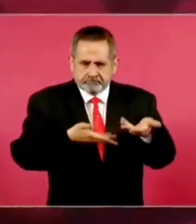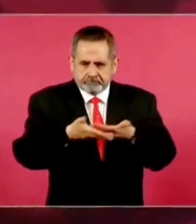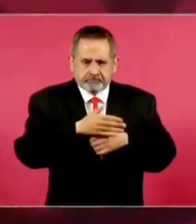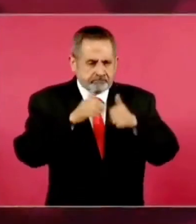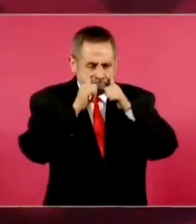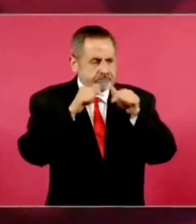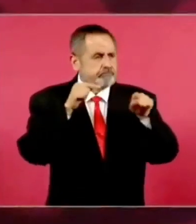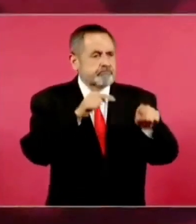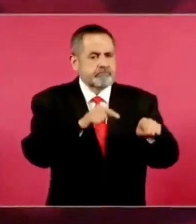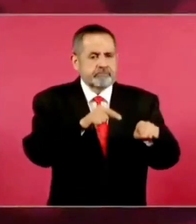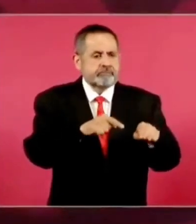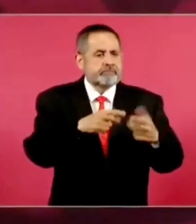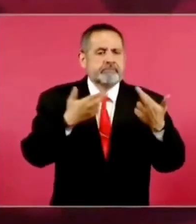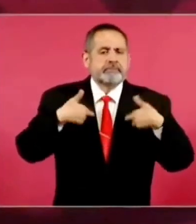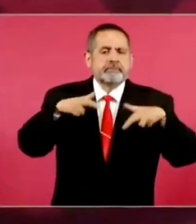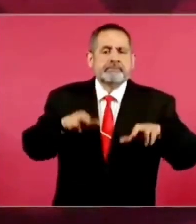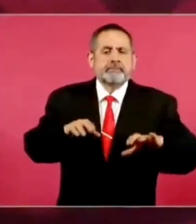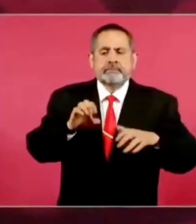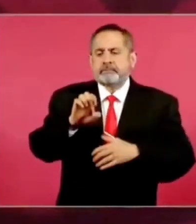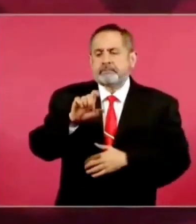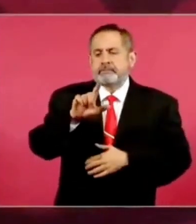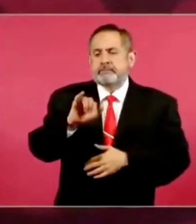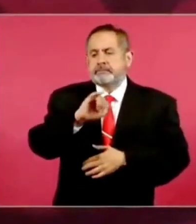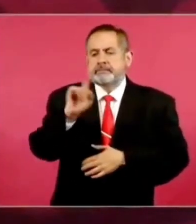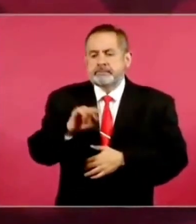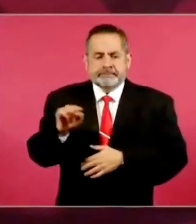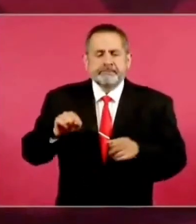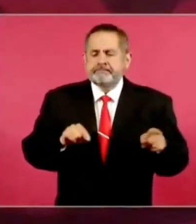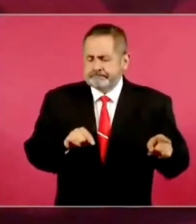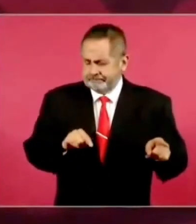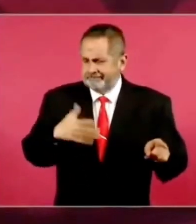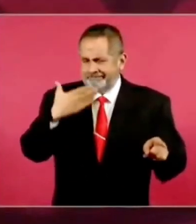la representante Elizabeth, que es una mujer